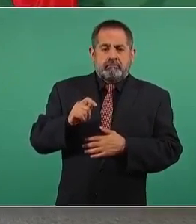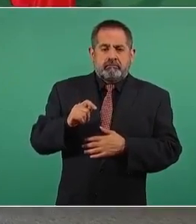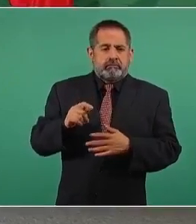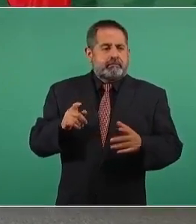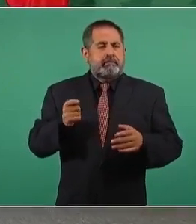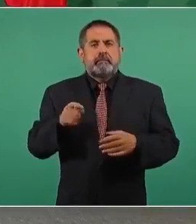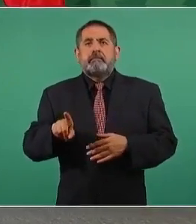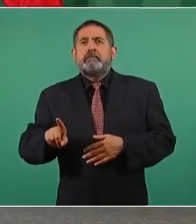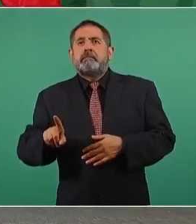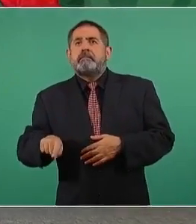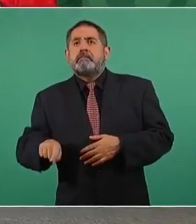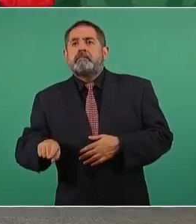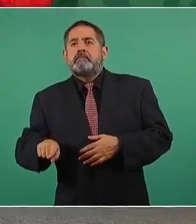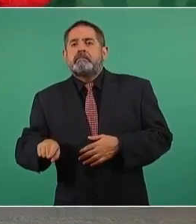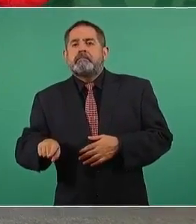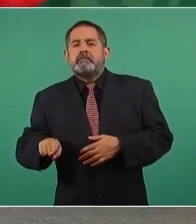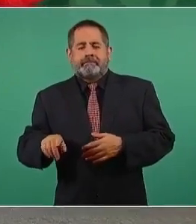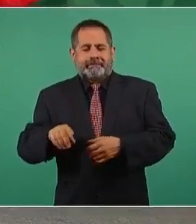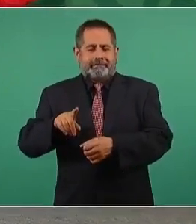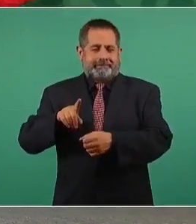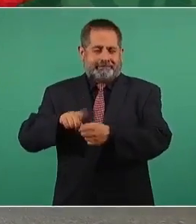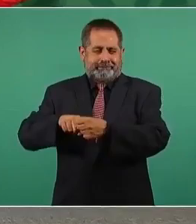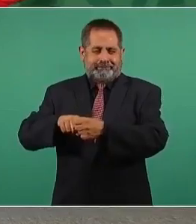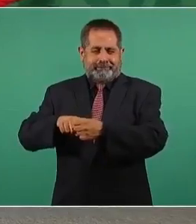botón, ya se modernizó todo,